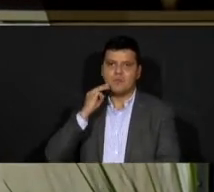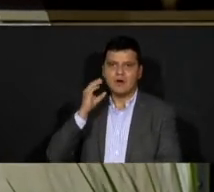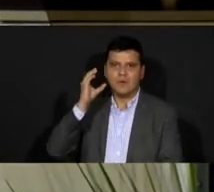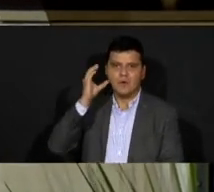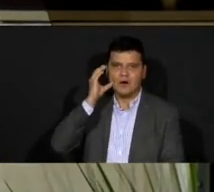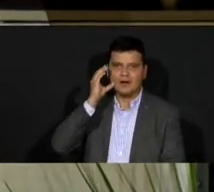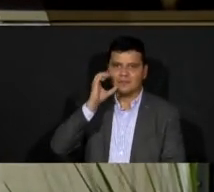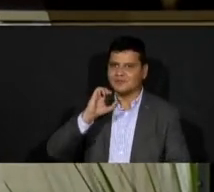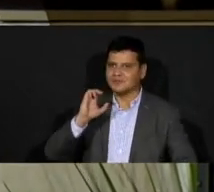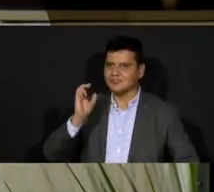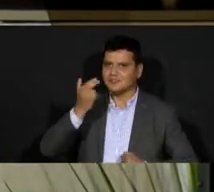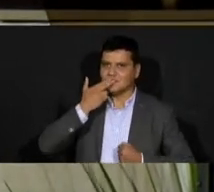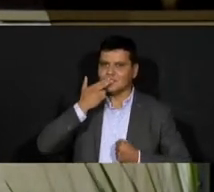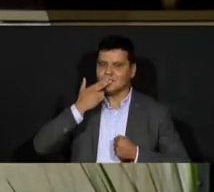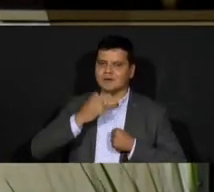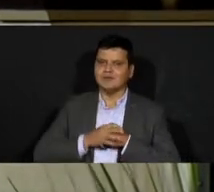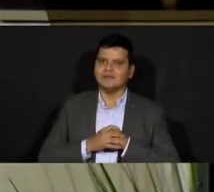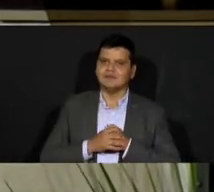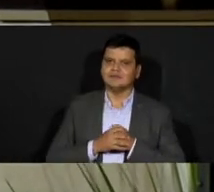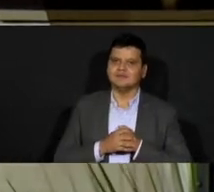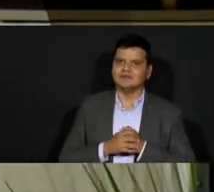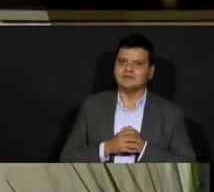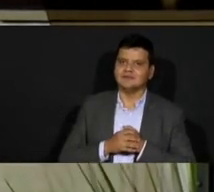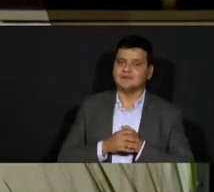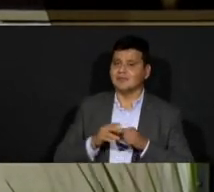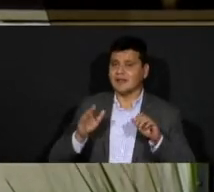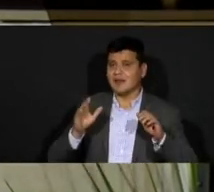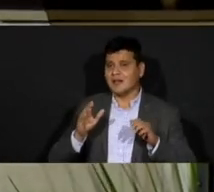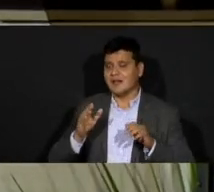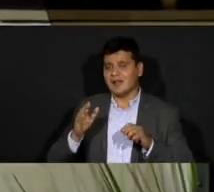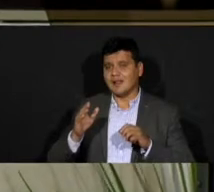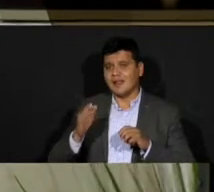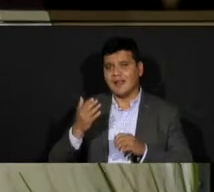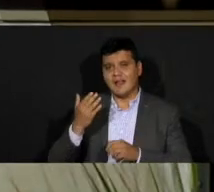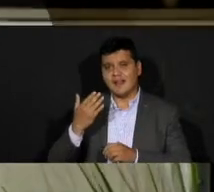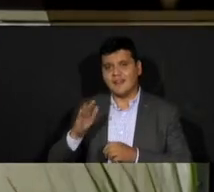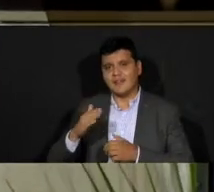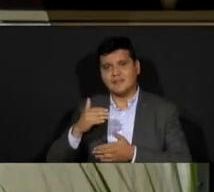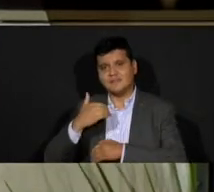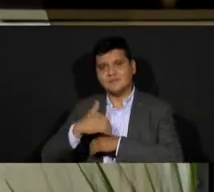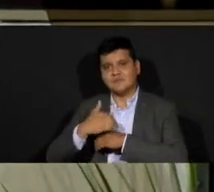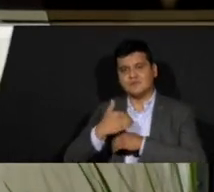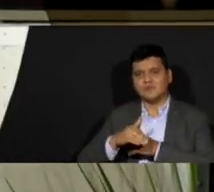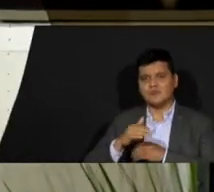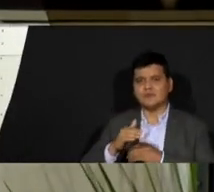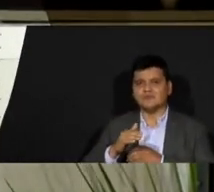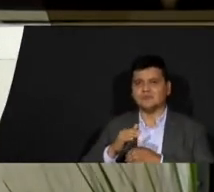Chihuahua. Décimo, entonación del himno del Estado de Chihuahua.